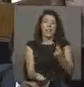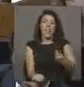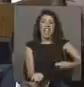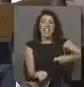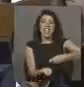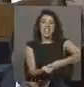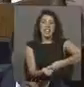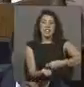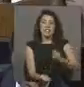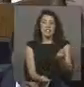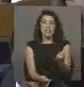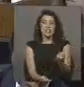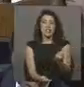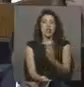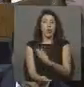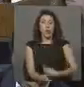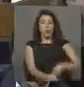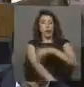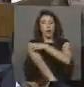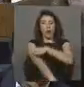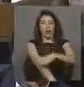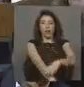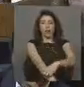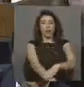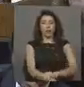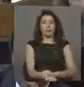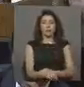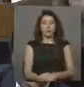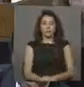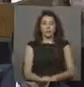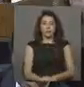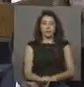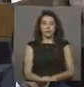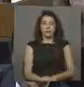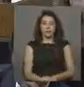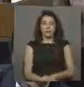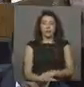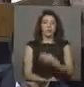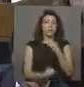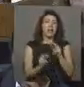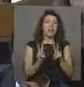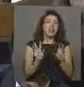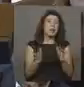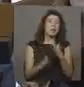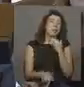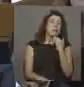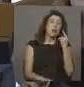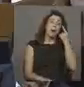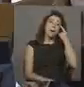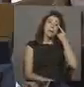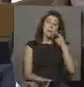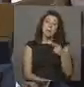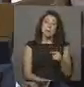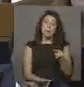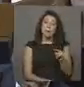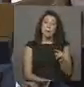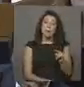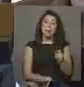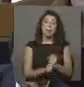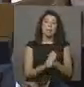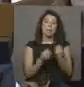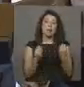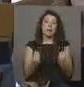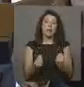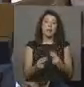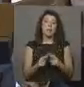inversión de los gobiernos regionales. Son tal vez cuestiones menores, pero que tienen que ver con la eficacia